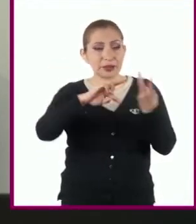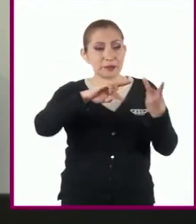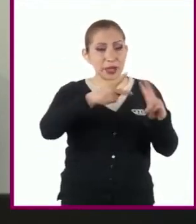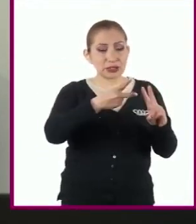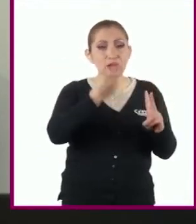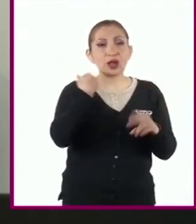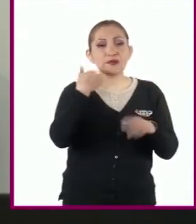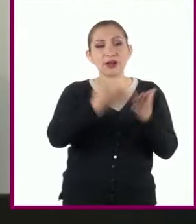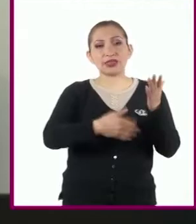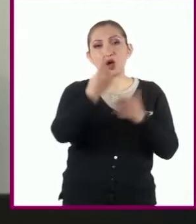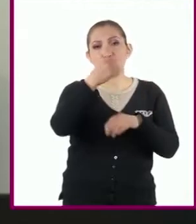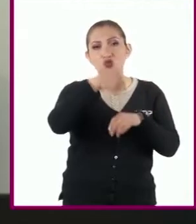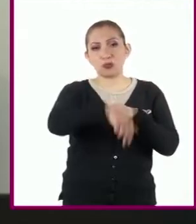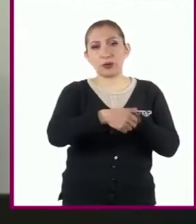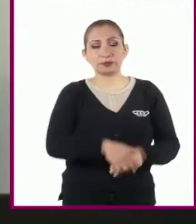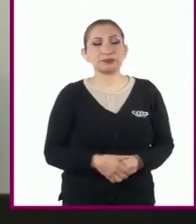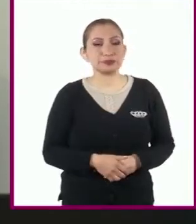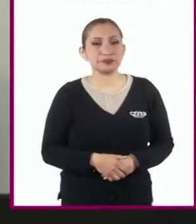faltando algún valor.